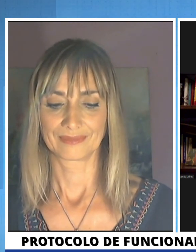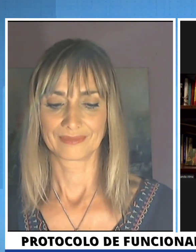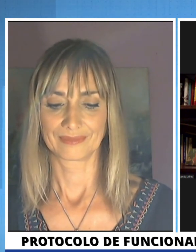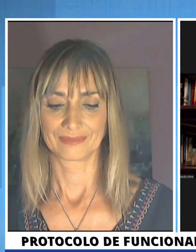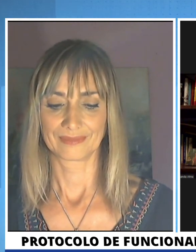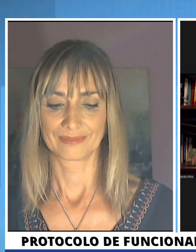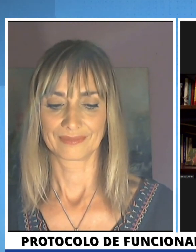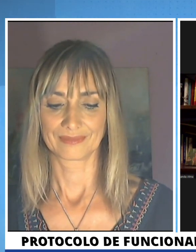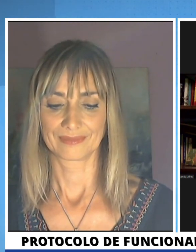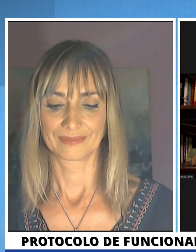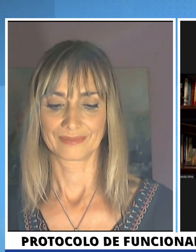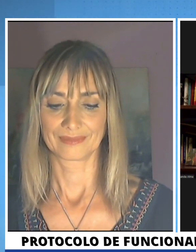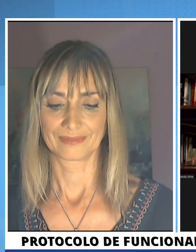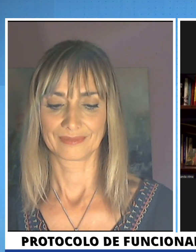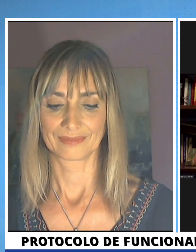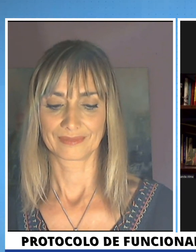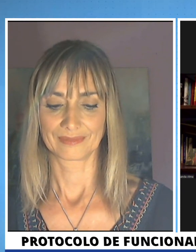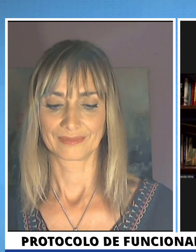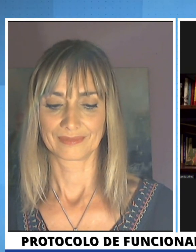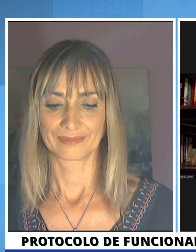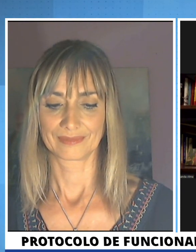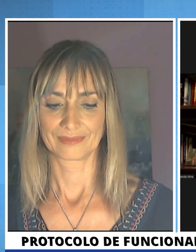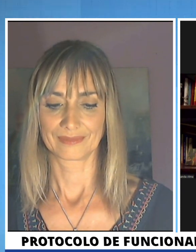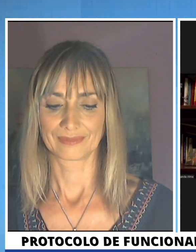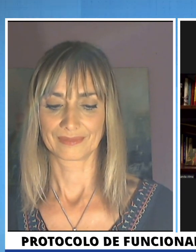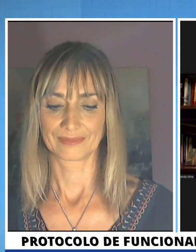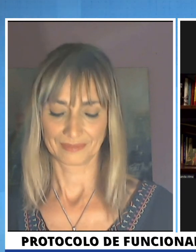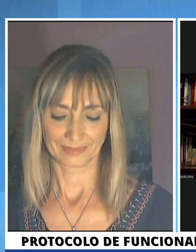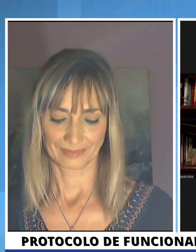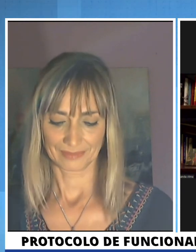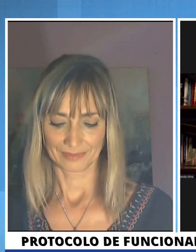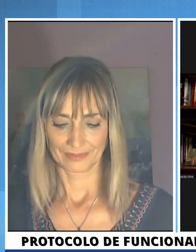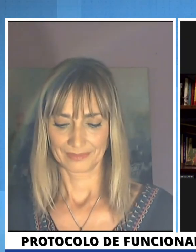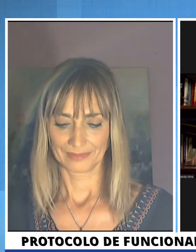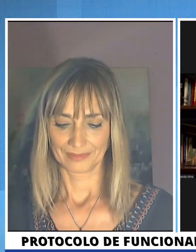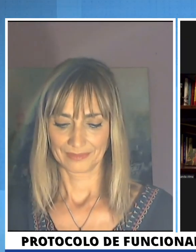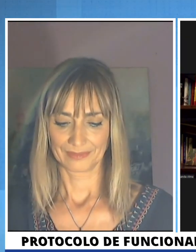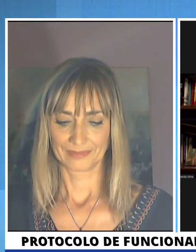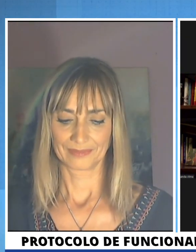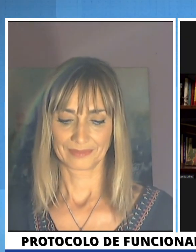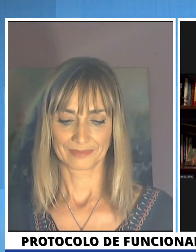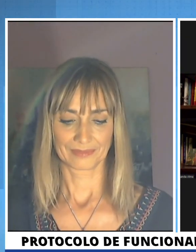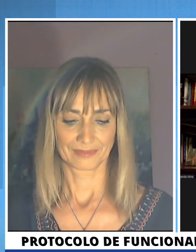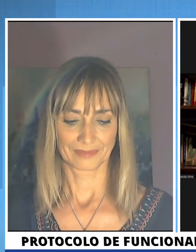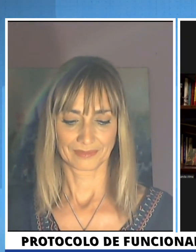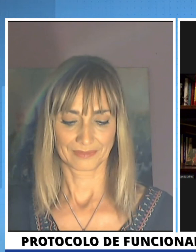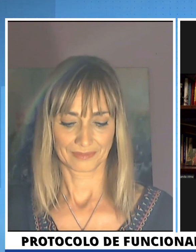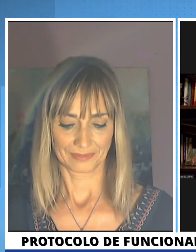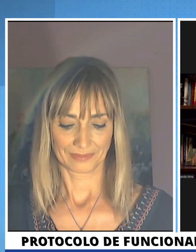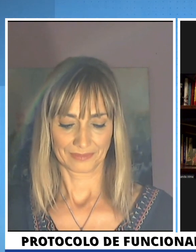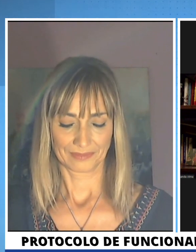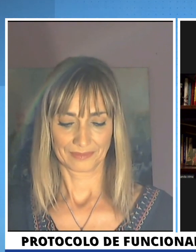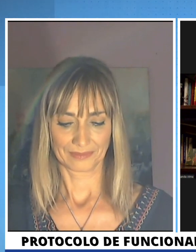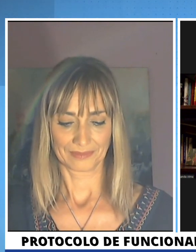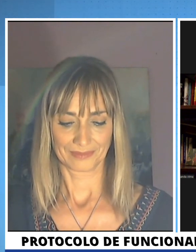decir, sin presencia de legisladores en el recinto, y ante esta propuesta, ¿cómo va a responder la oposición? Yo ya te lo